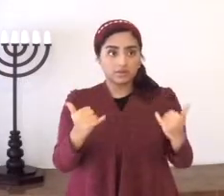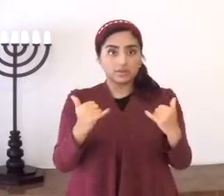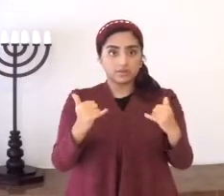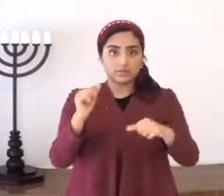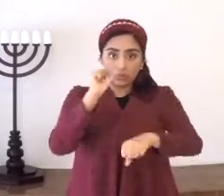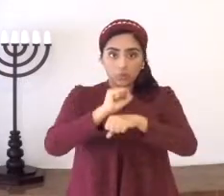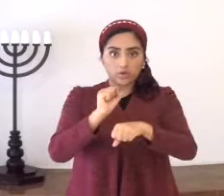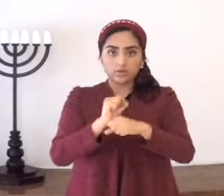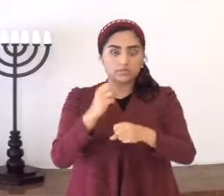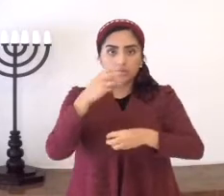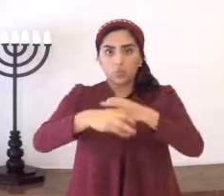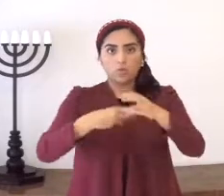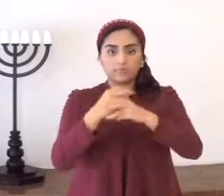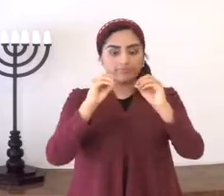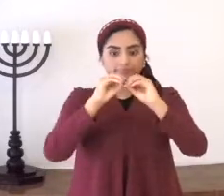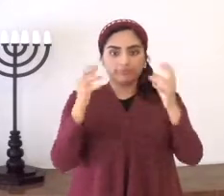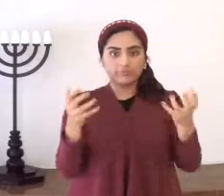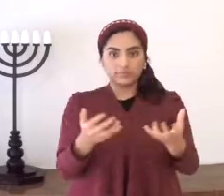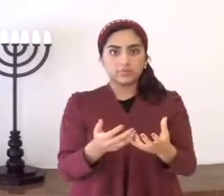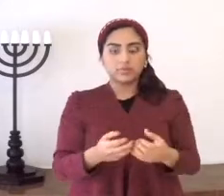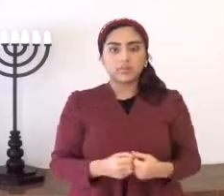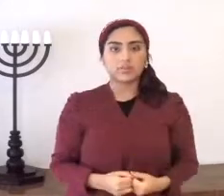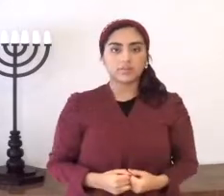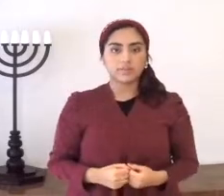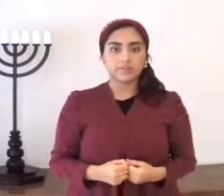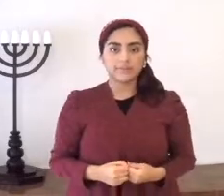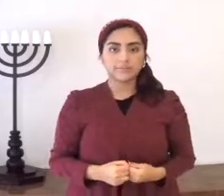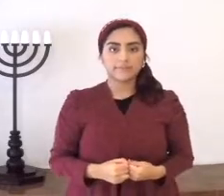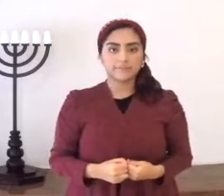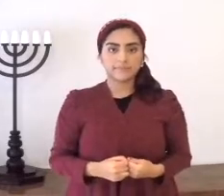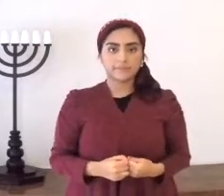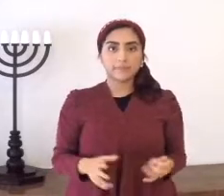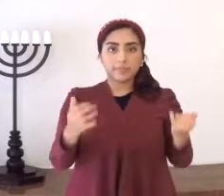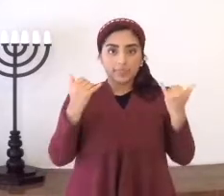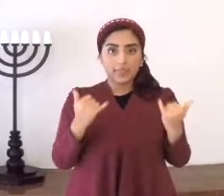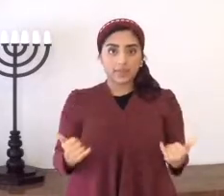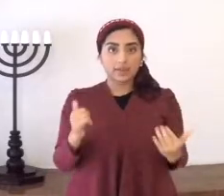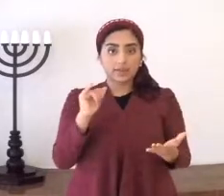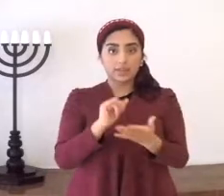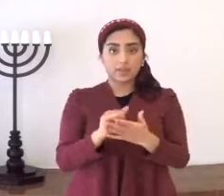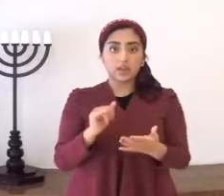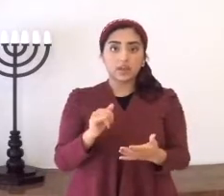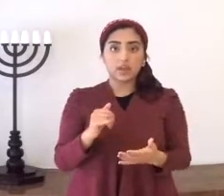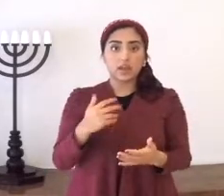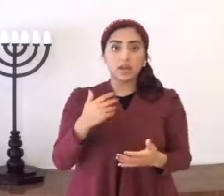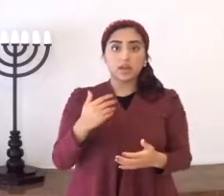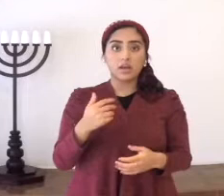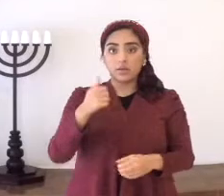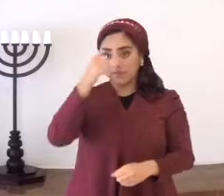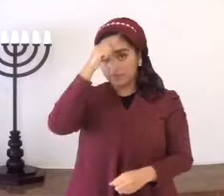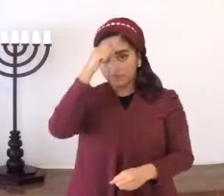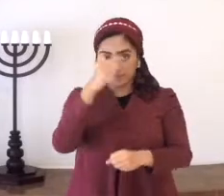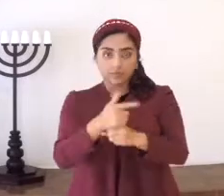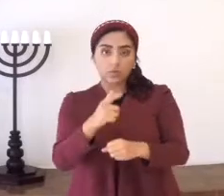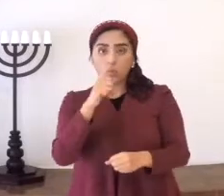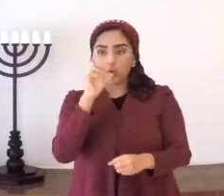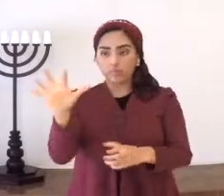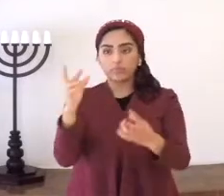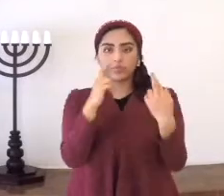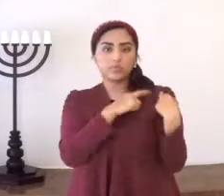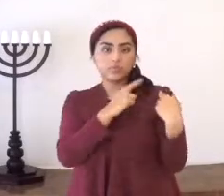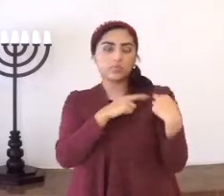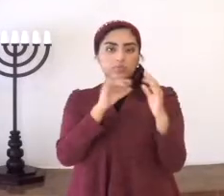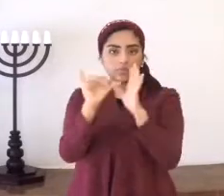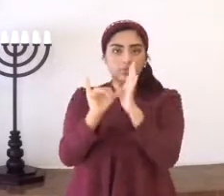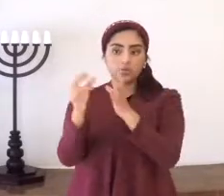que entender que el ministerio para gloria del Eterno ya es mundial. Entonces, ahora que me dio el reporte uno de los